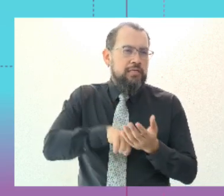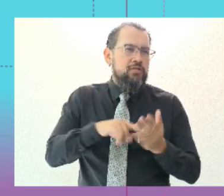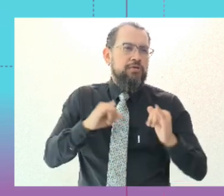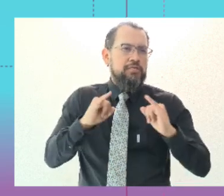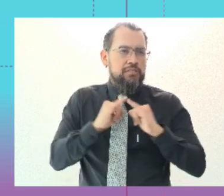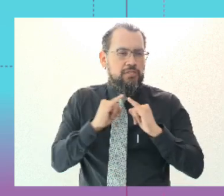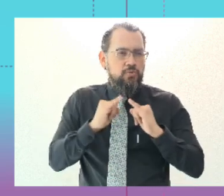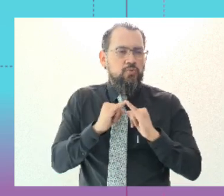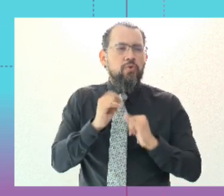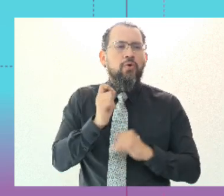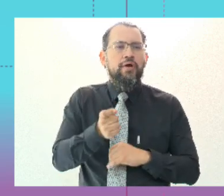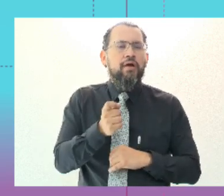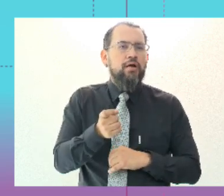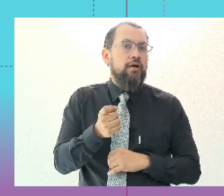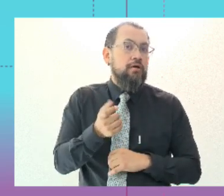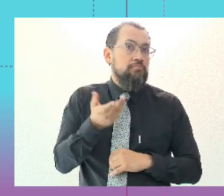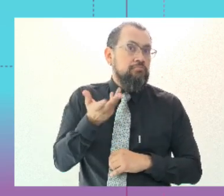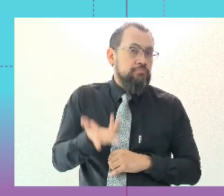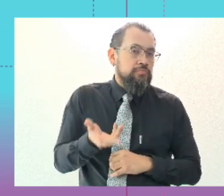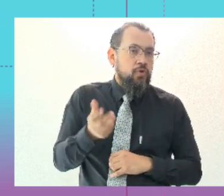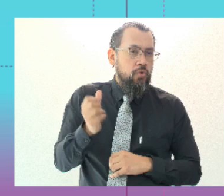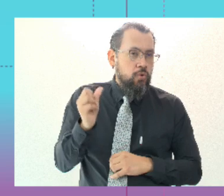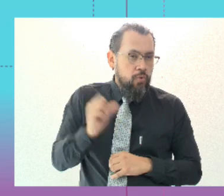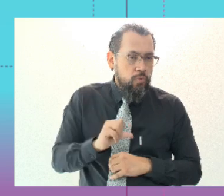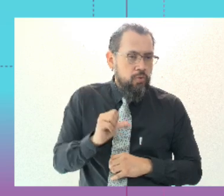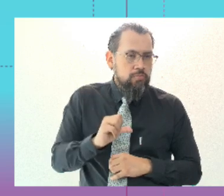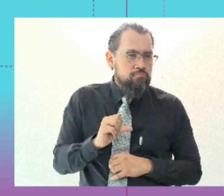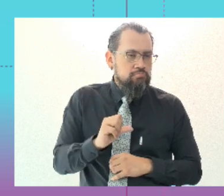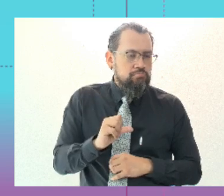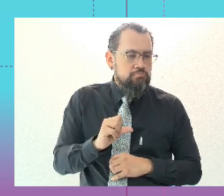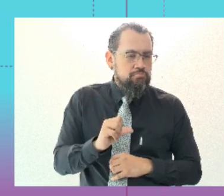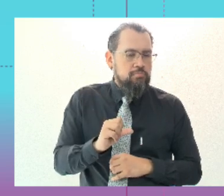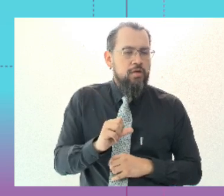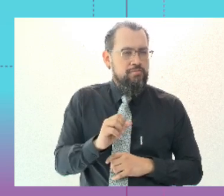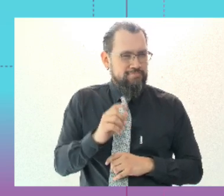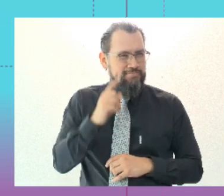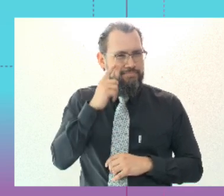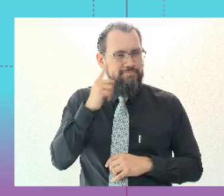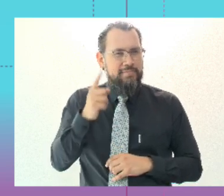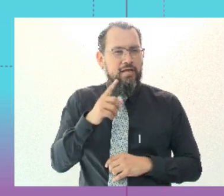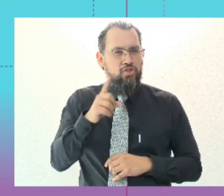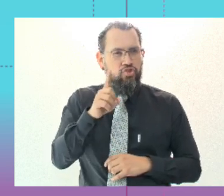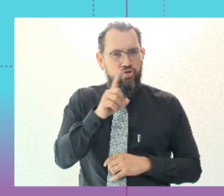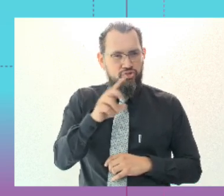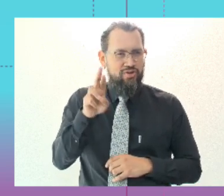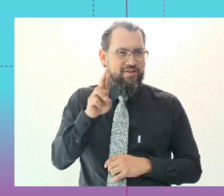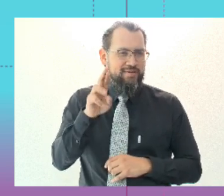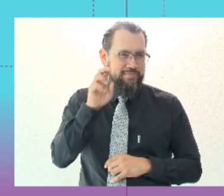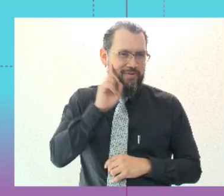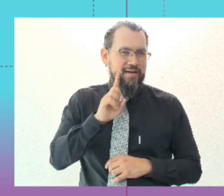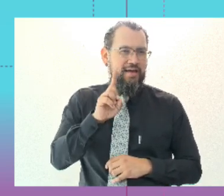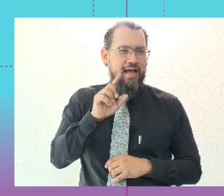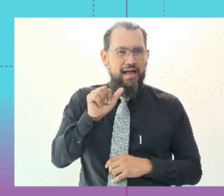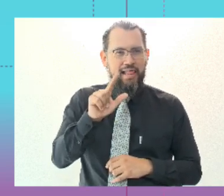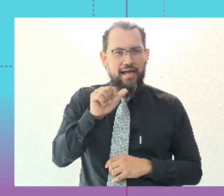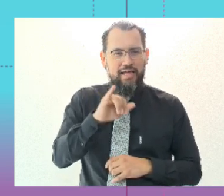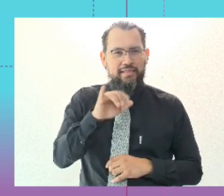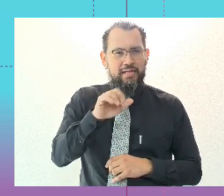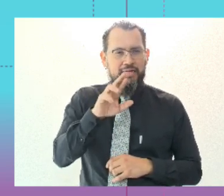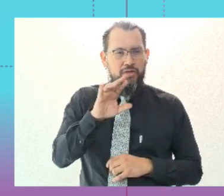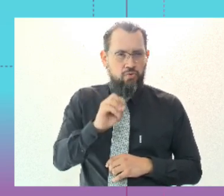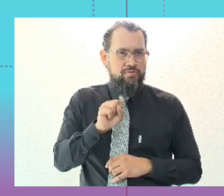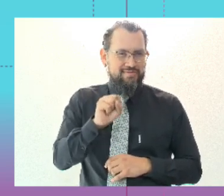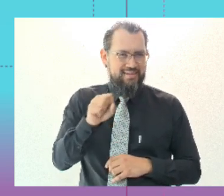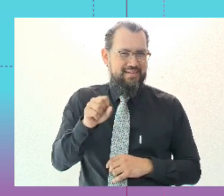Ya el día de hoy tuvimos a la doctora Alejandra Ríos, que nos dio datos que genera el